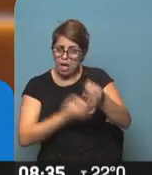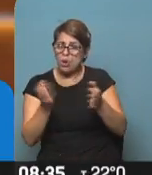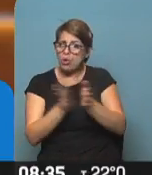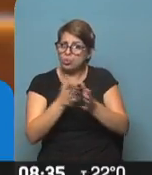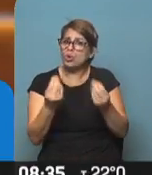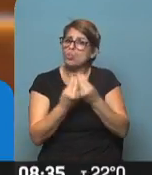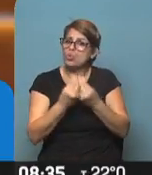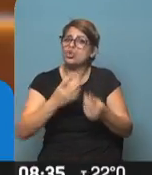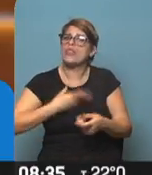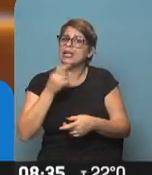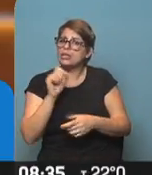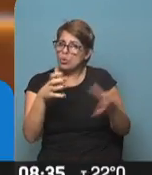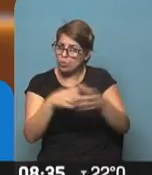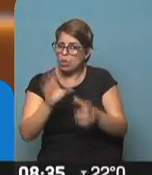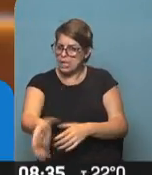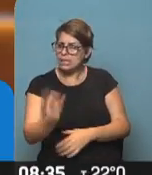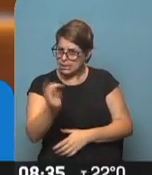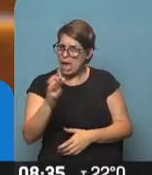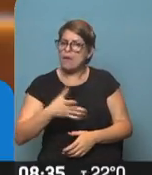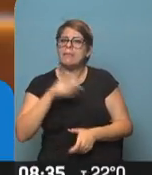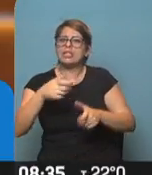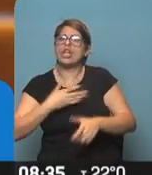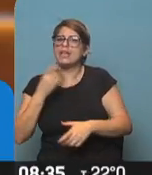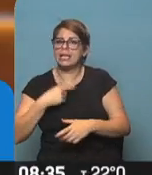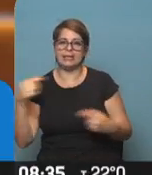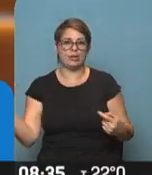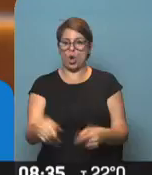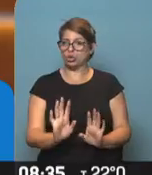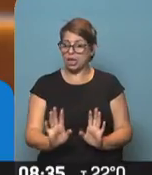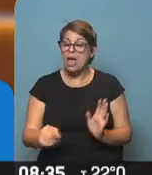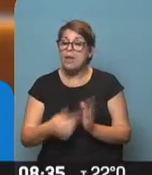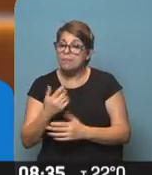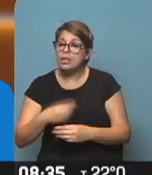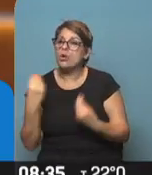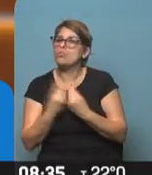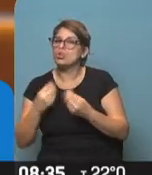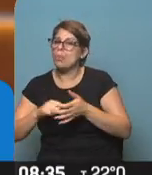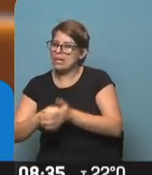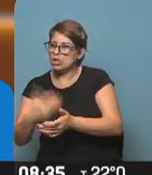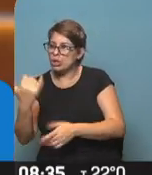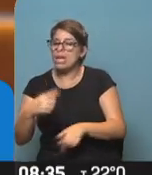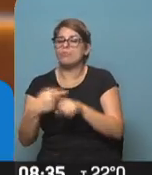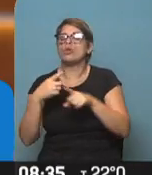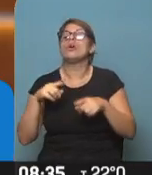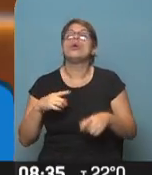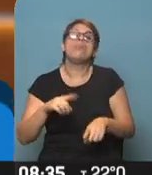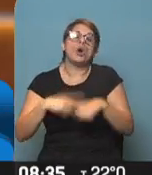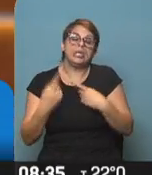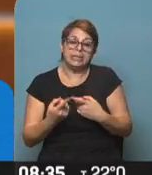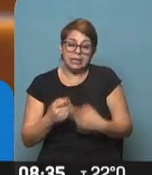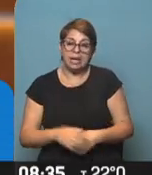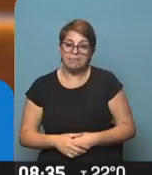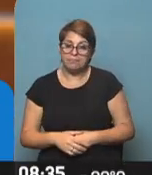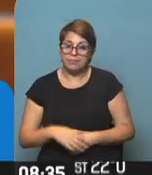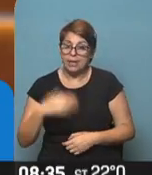del fútbol sabemos que los dirigentes están en contra en general pero están muchos presionados de ellos por la política y eso